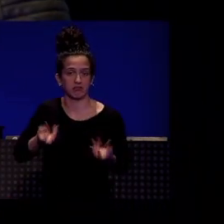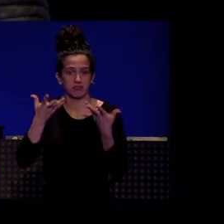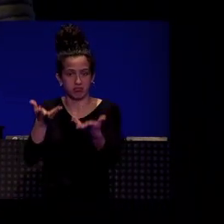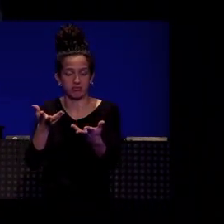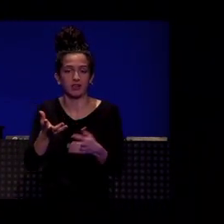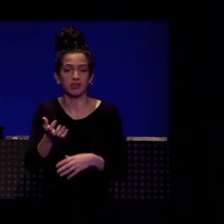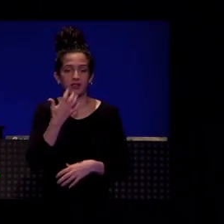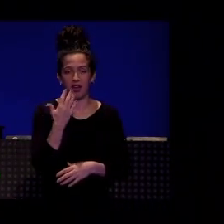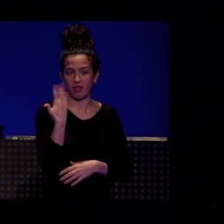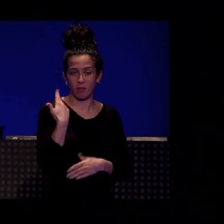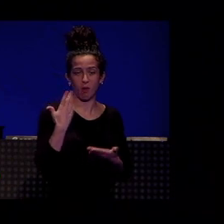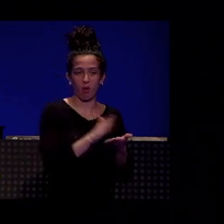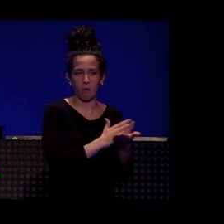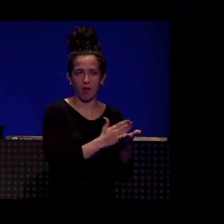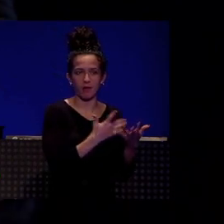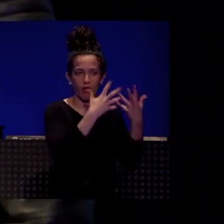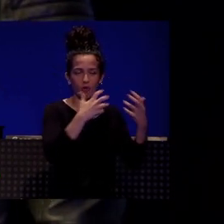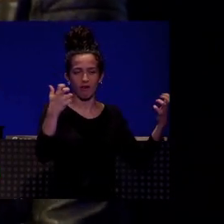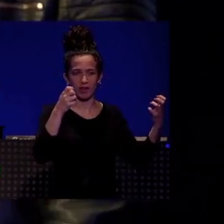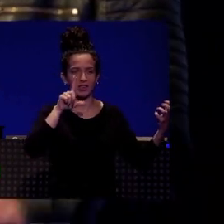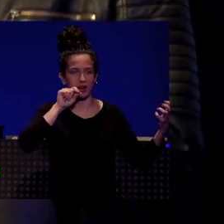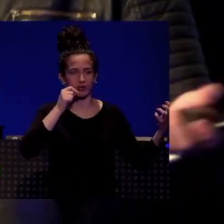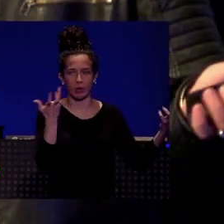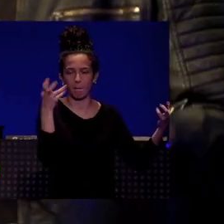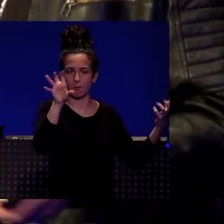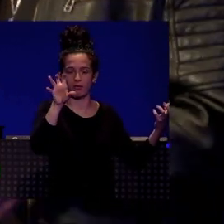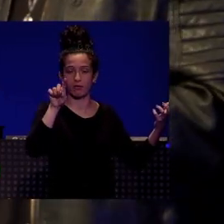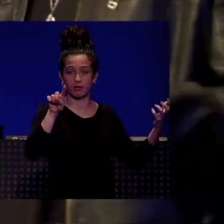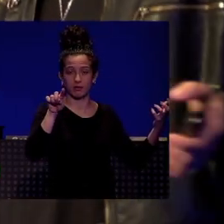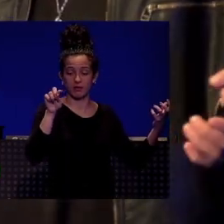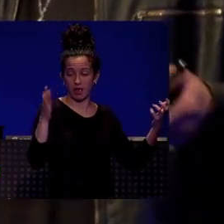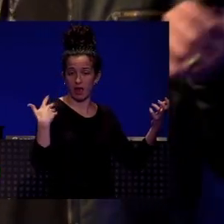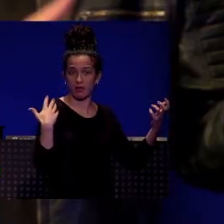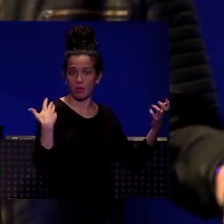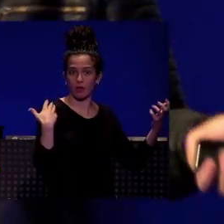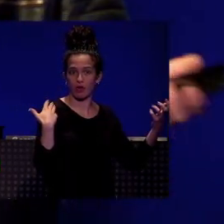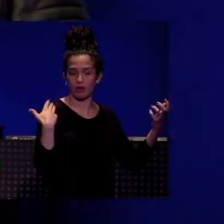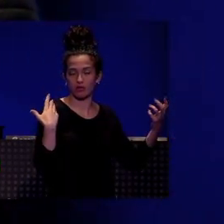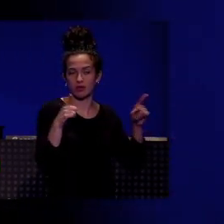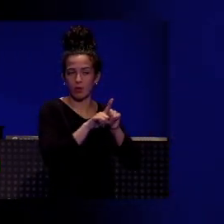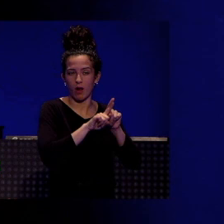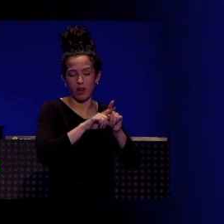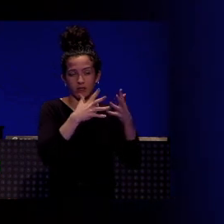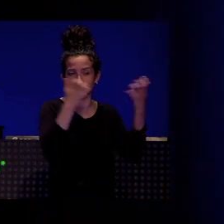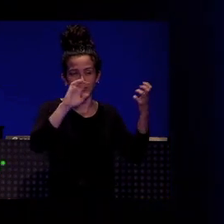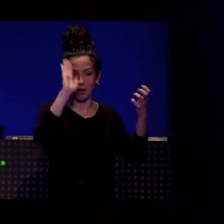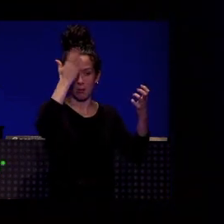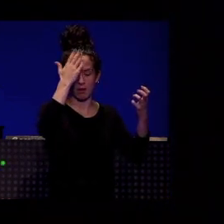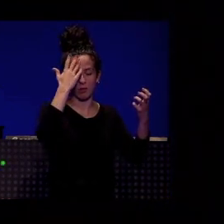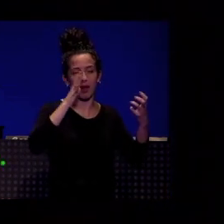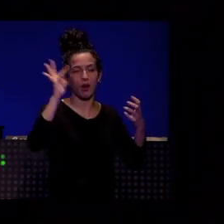una frase mía de un poema que subí en un tweet ha acabado siendo la cabecera de la película mexicana más importante del año pasado